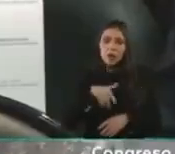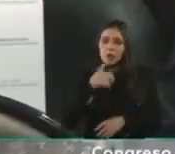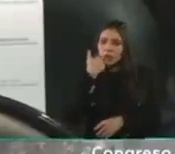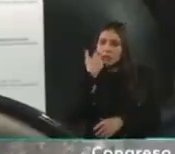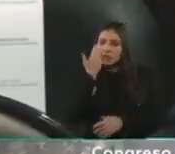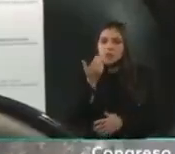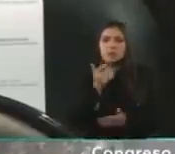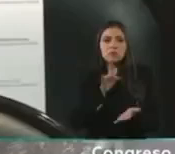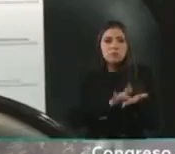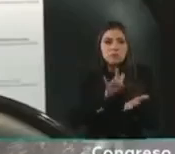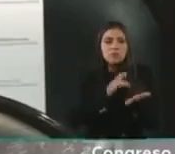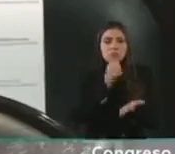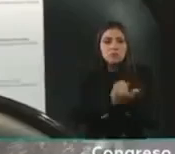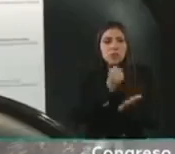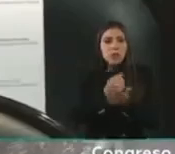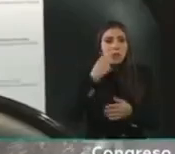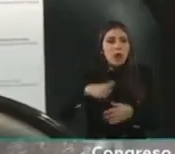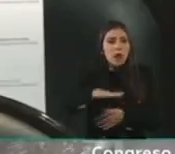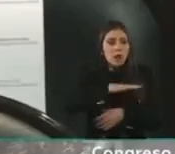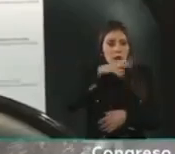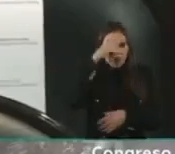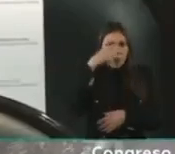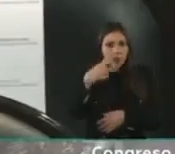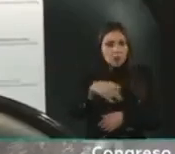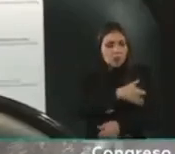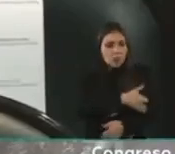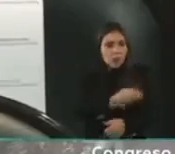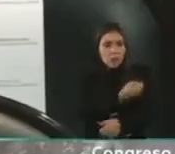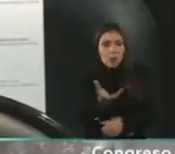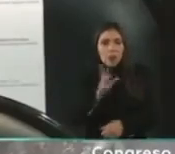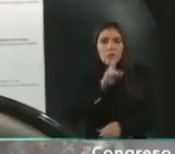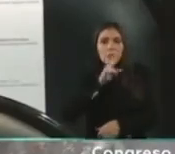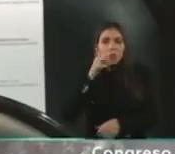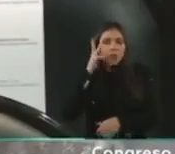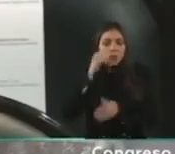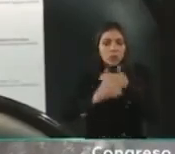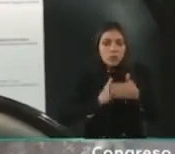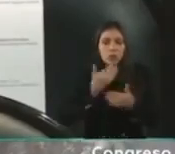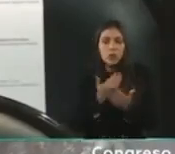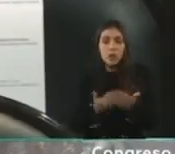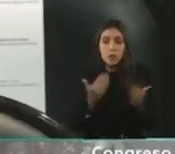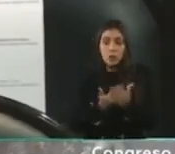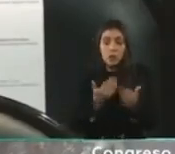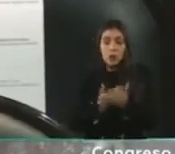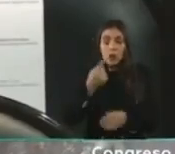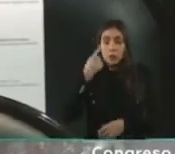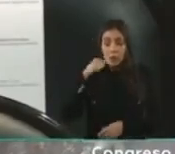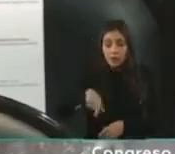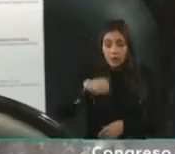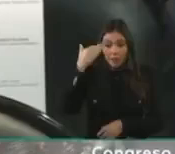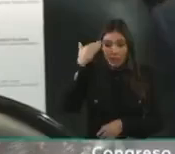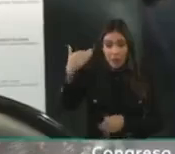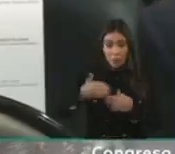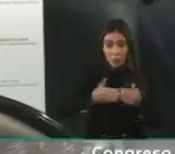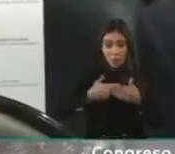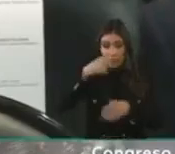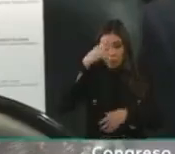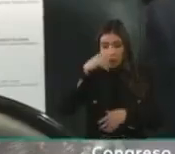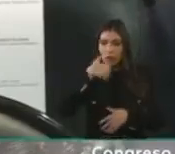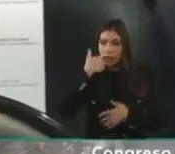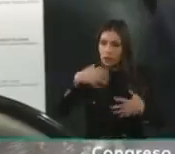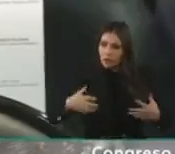las familias mexicanas. Rescatemos para México su gran papel en la historia contemporánea. Acabemos con